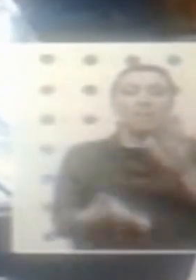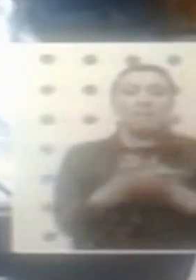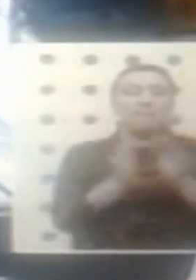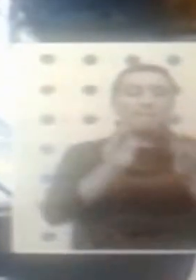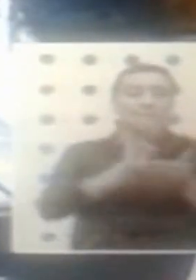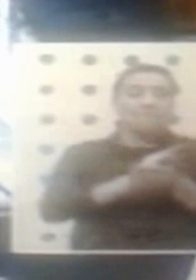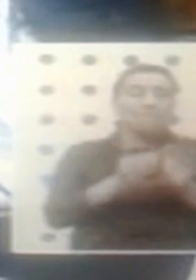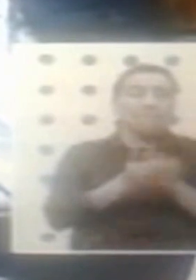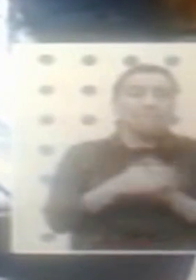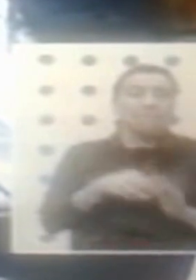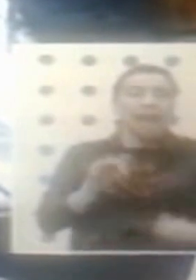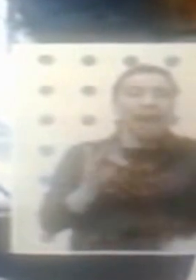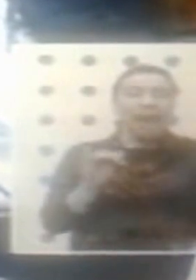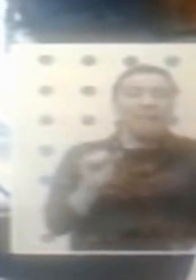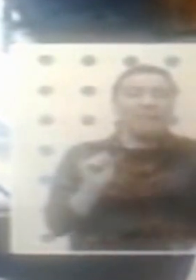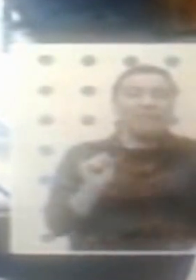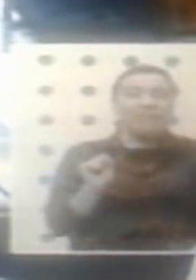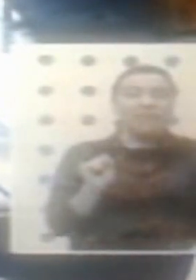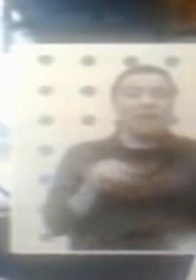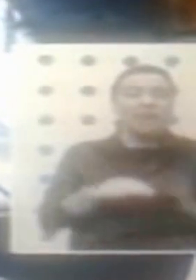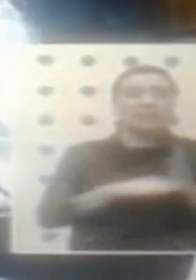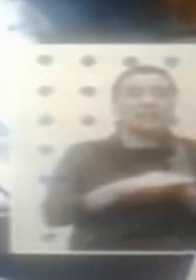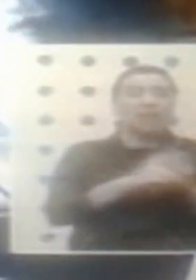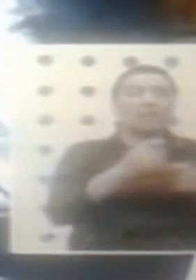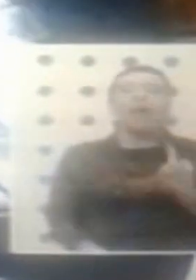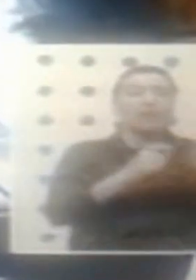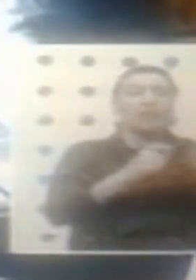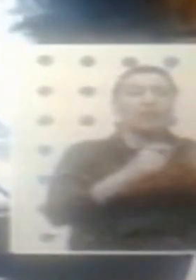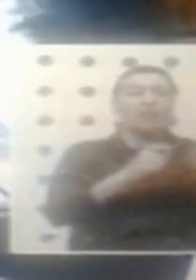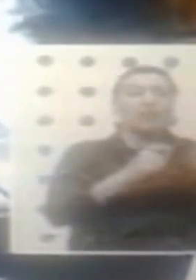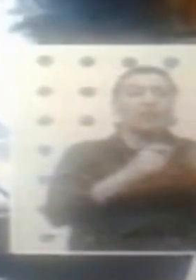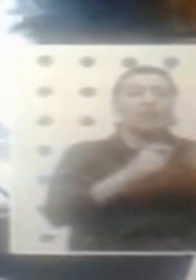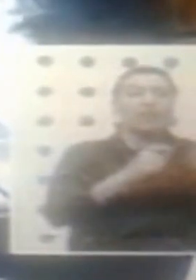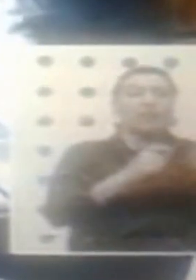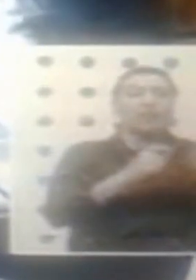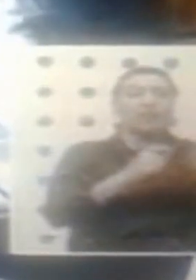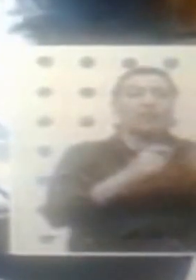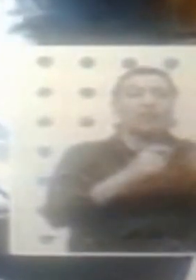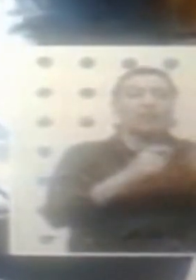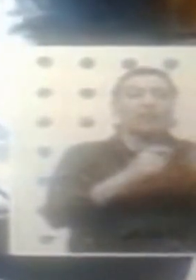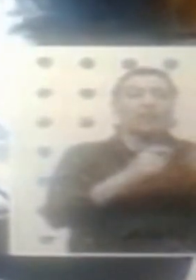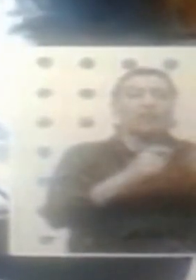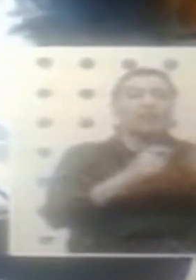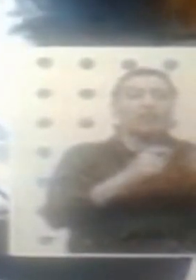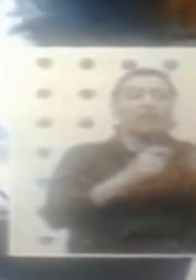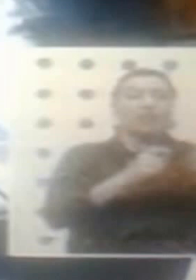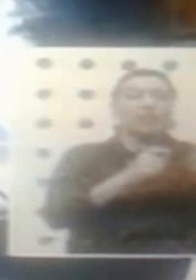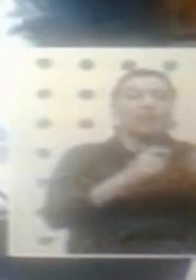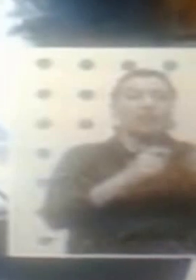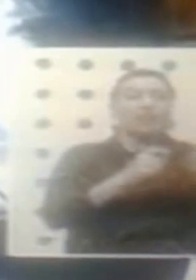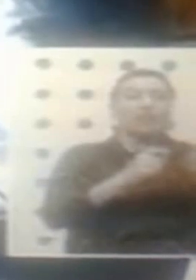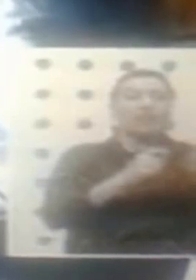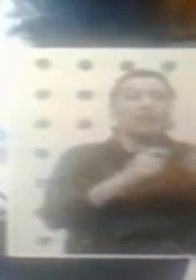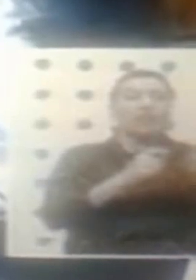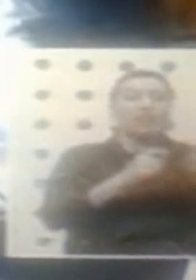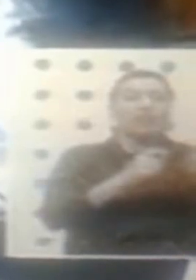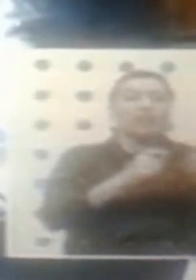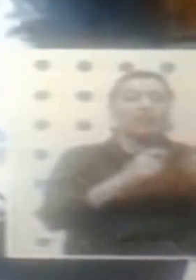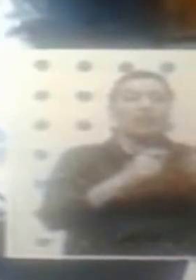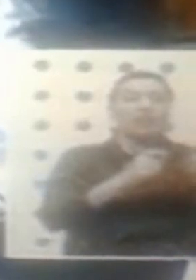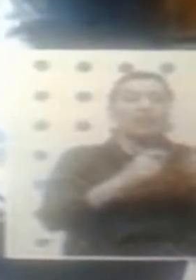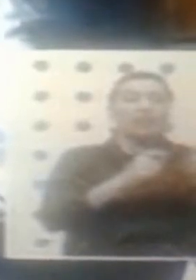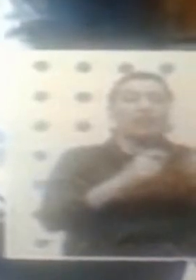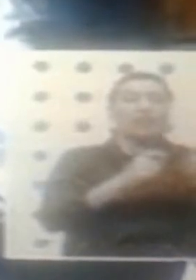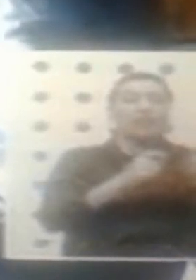mafias en la trata de personas residentes en nuestro país, han sido víctimas